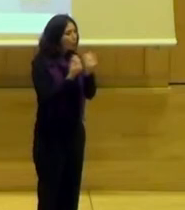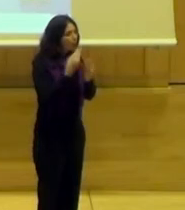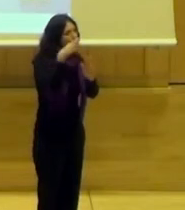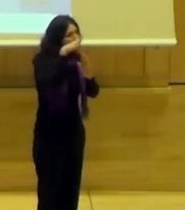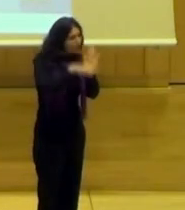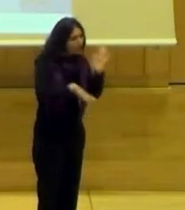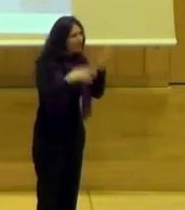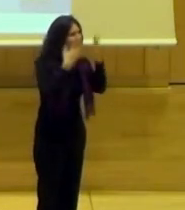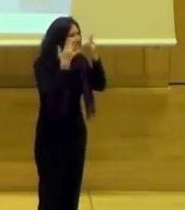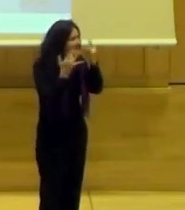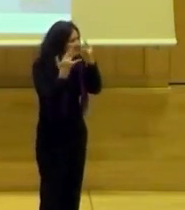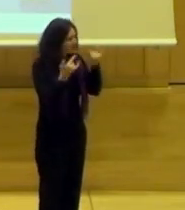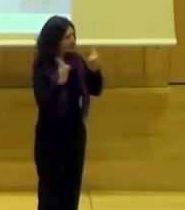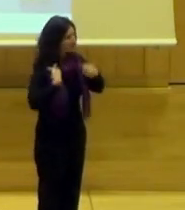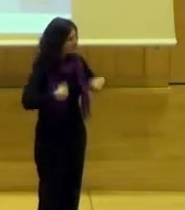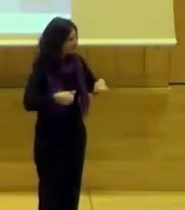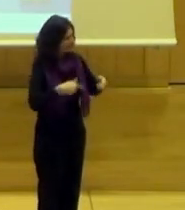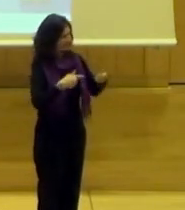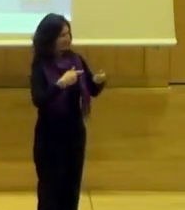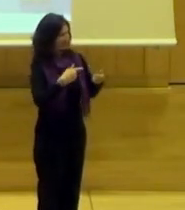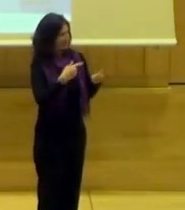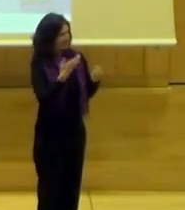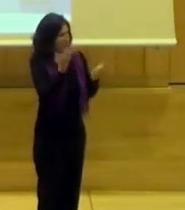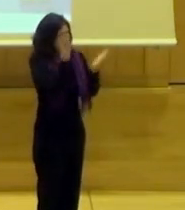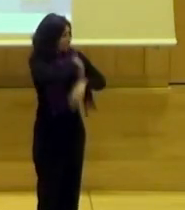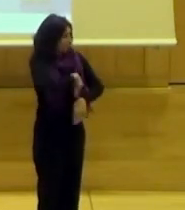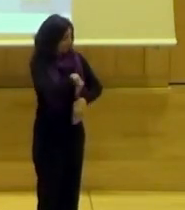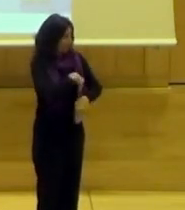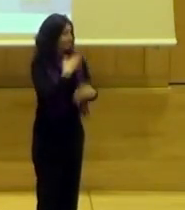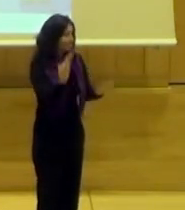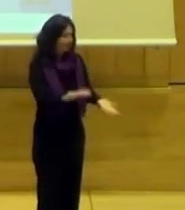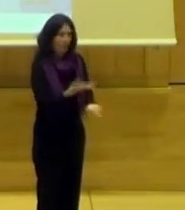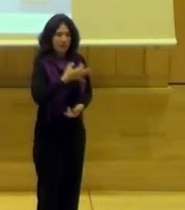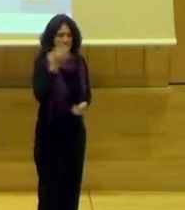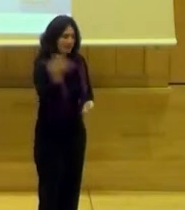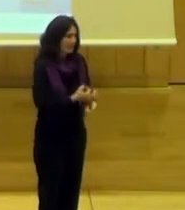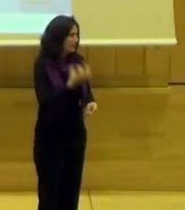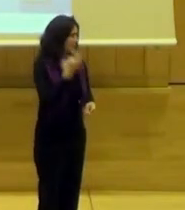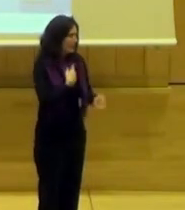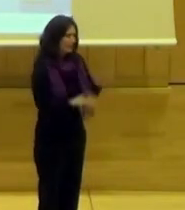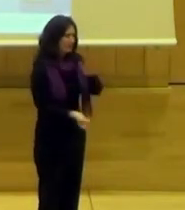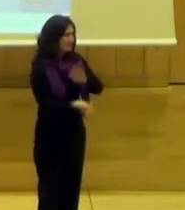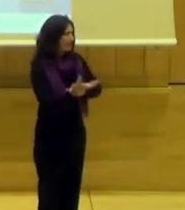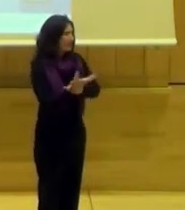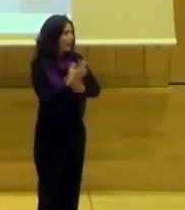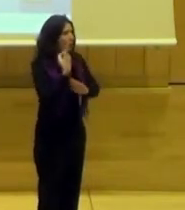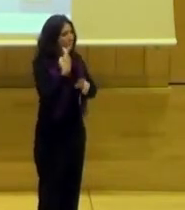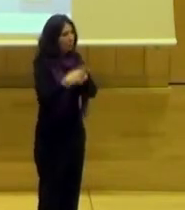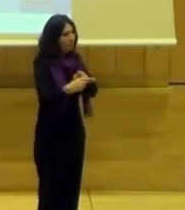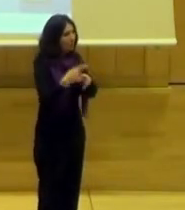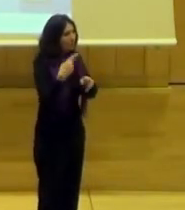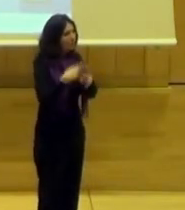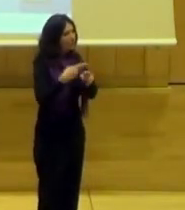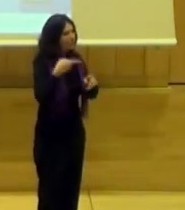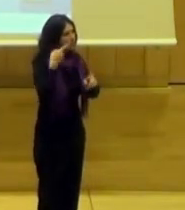serie de condiciones higiénico-sanitarias mínimamente correctoras, por lo cual se hacía indispensable el establecer pues una